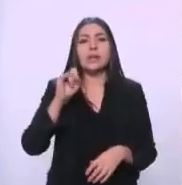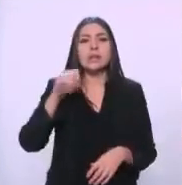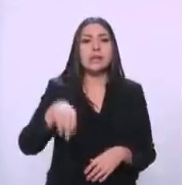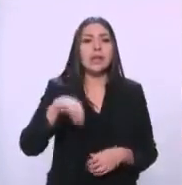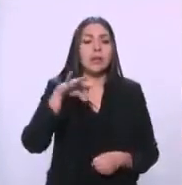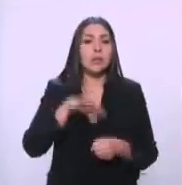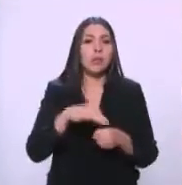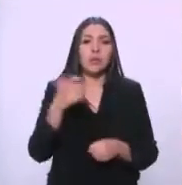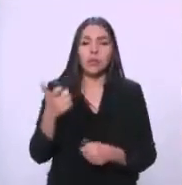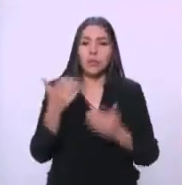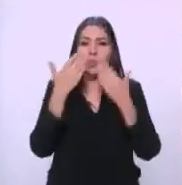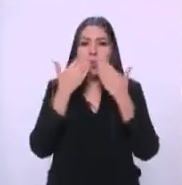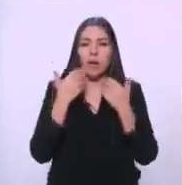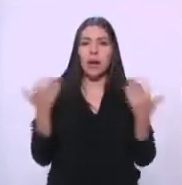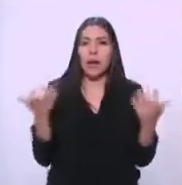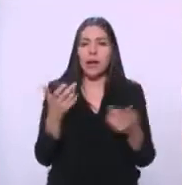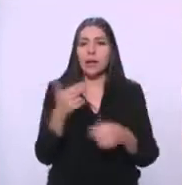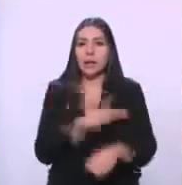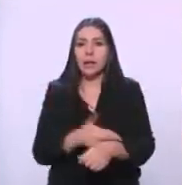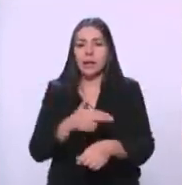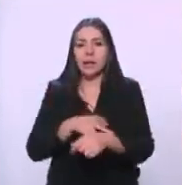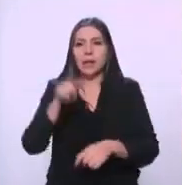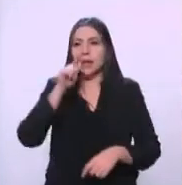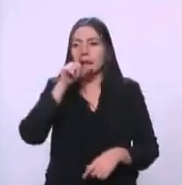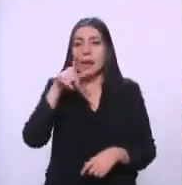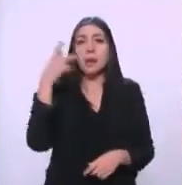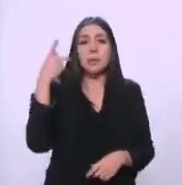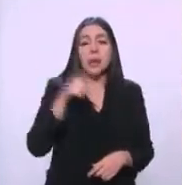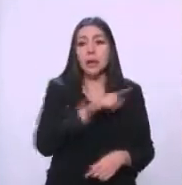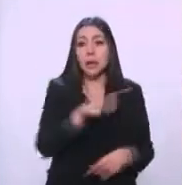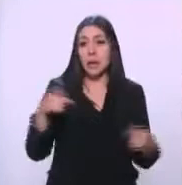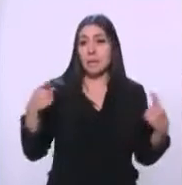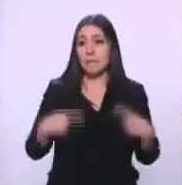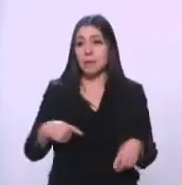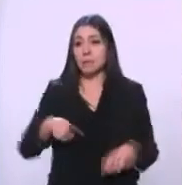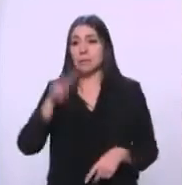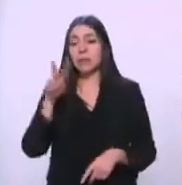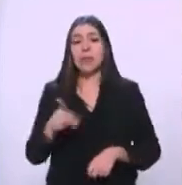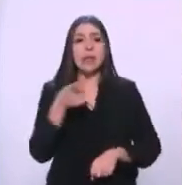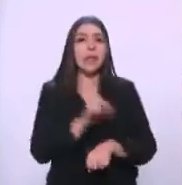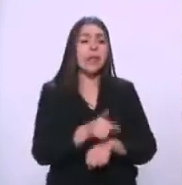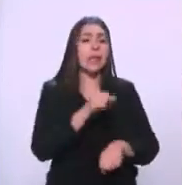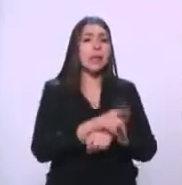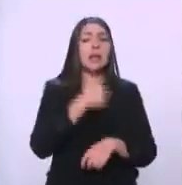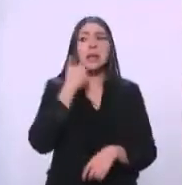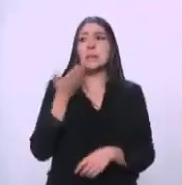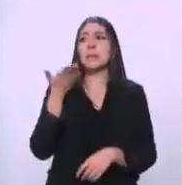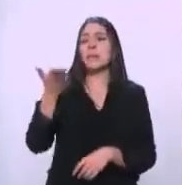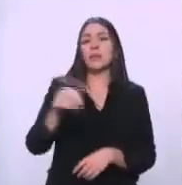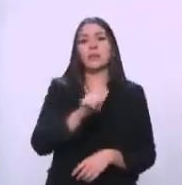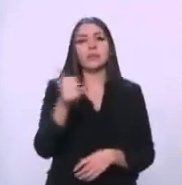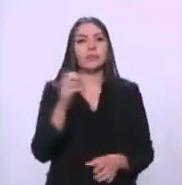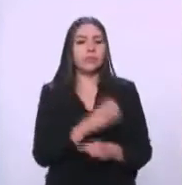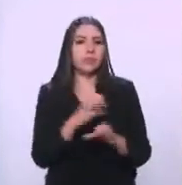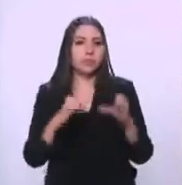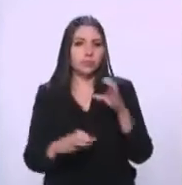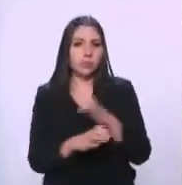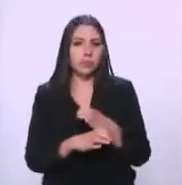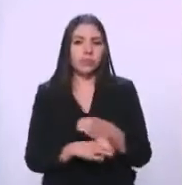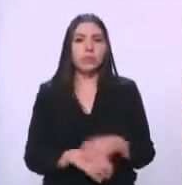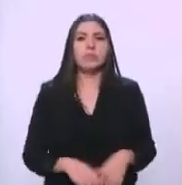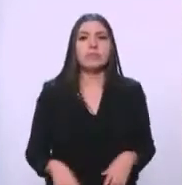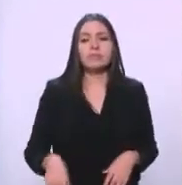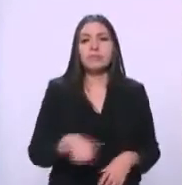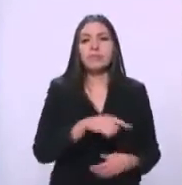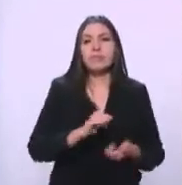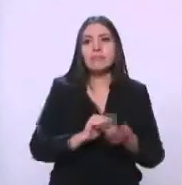se logró a nivel Jalisco, pero evidentemente la gente en realidad en su vida diaria pide y exige otras cosas, ¿no? Lo que nos lleva a que